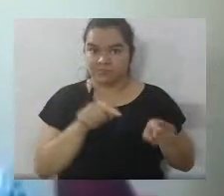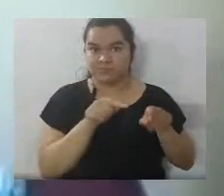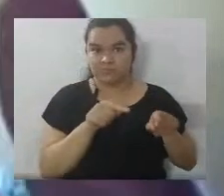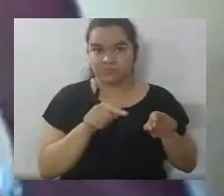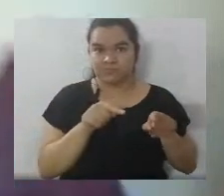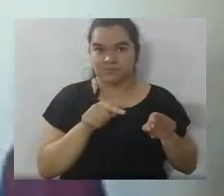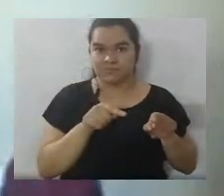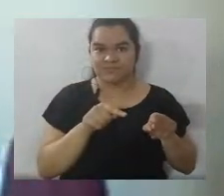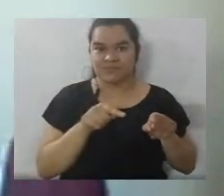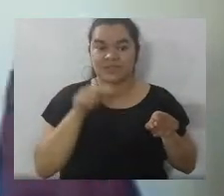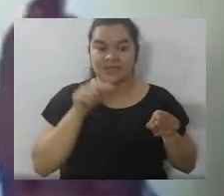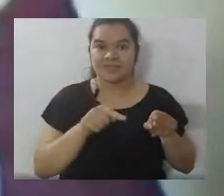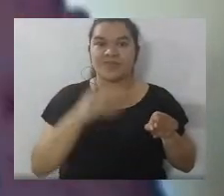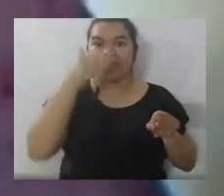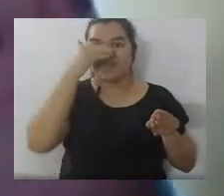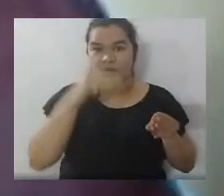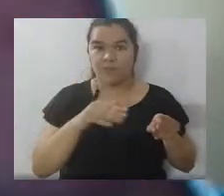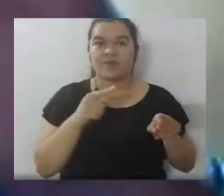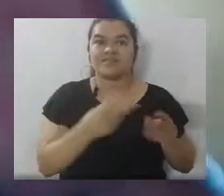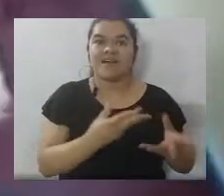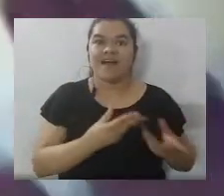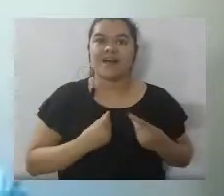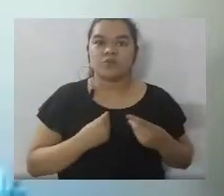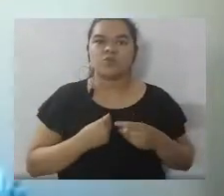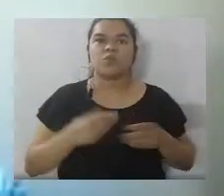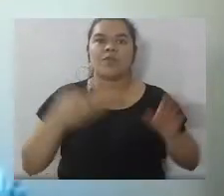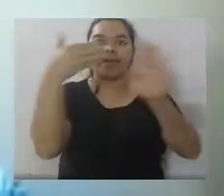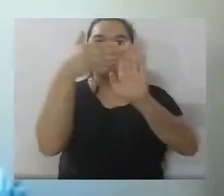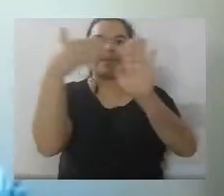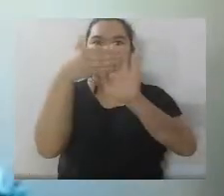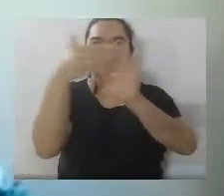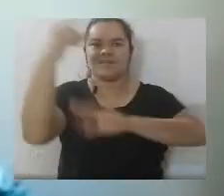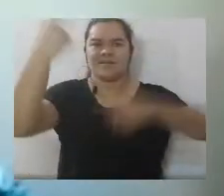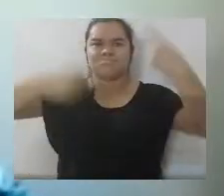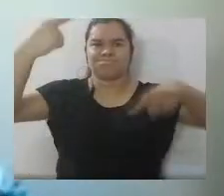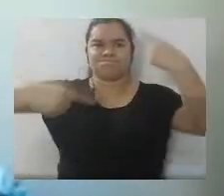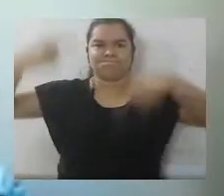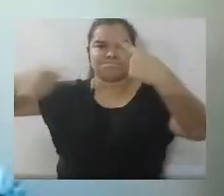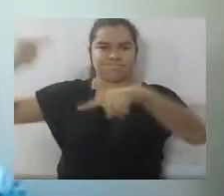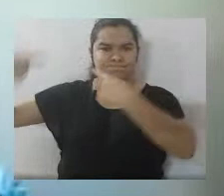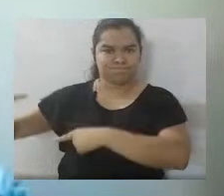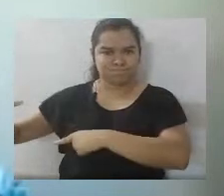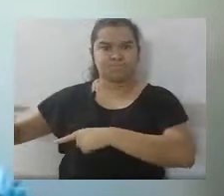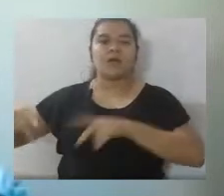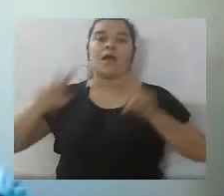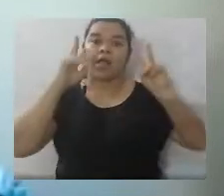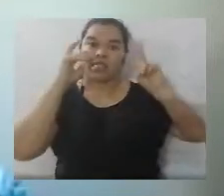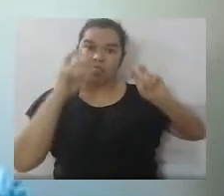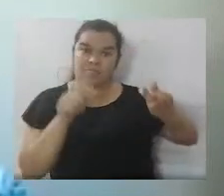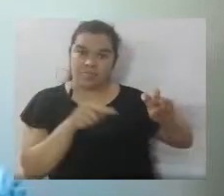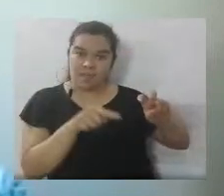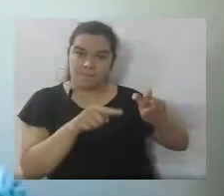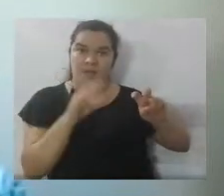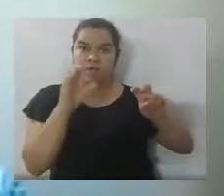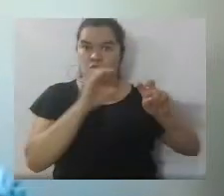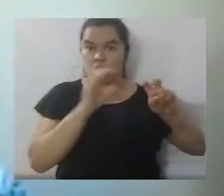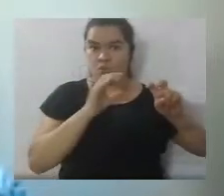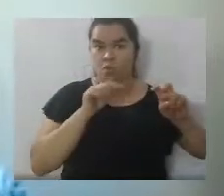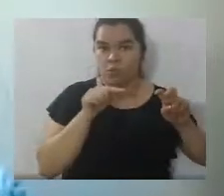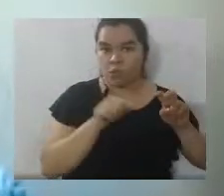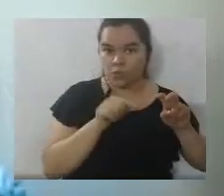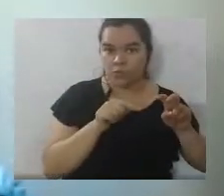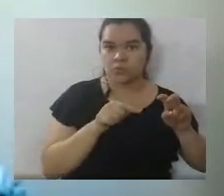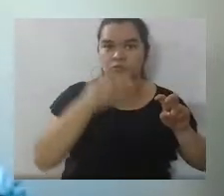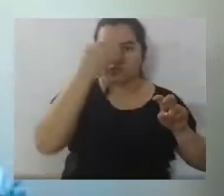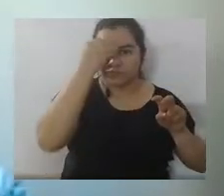horizontal, sino también en forma vertical. Los contenidos que van a hacerse visibles y que se van a